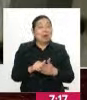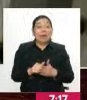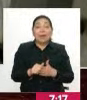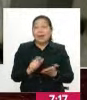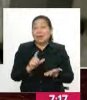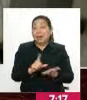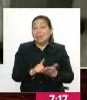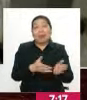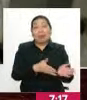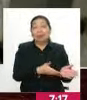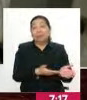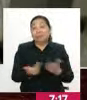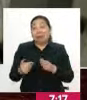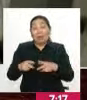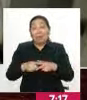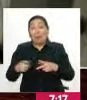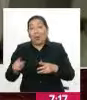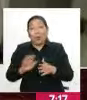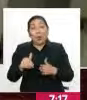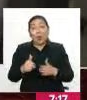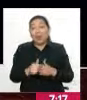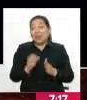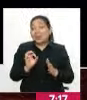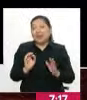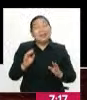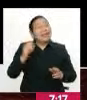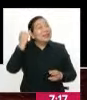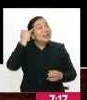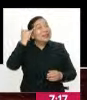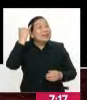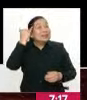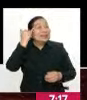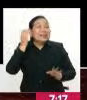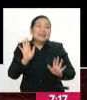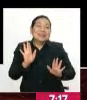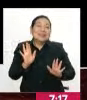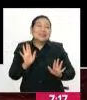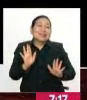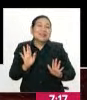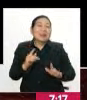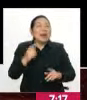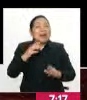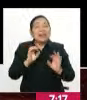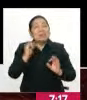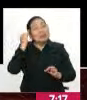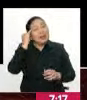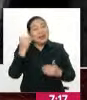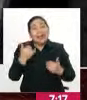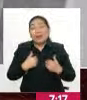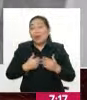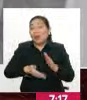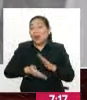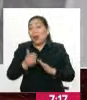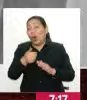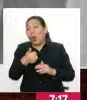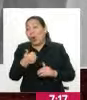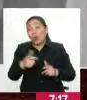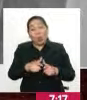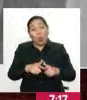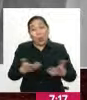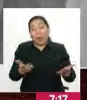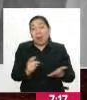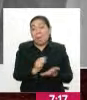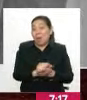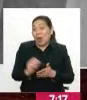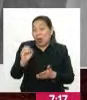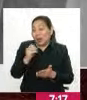que evacuar, salirse, toda la población. O sea, es un mito. Claro, es un mito básicamente, ¿no? Si no, todos tendríamos que irnos a otro lugar del Perú en mes de